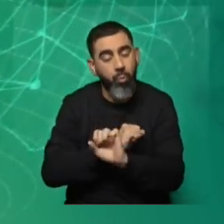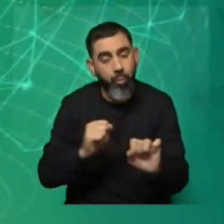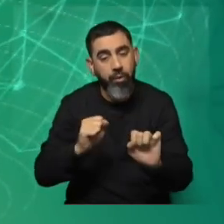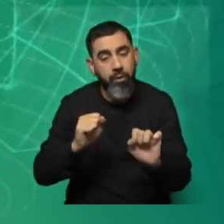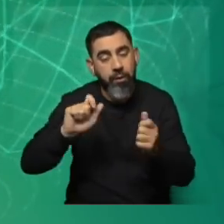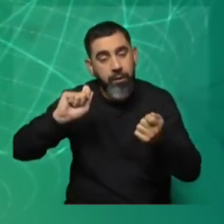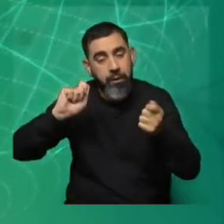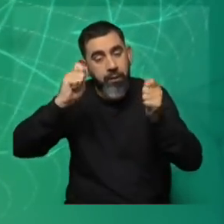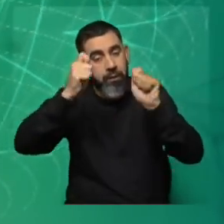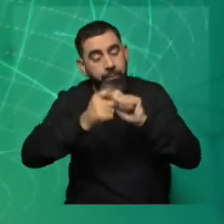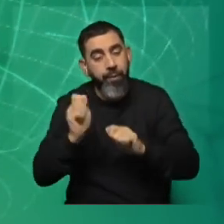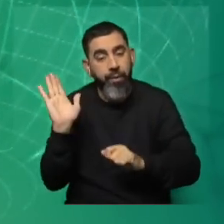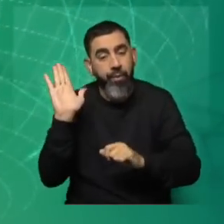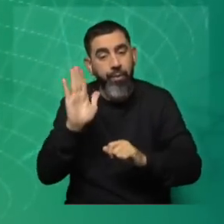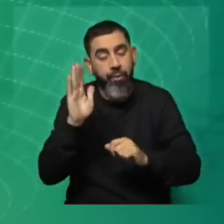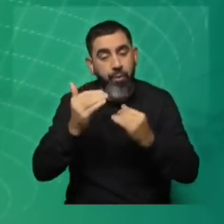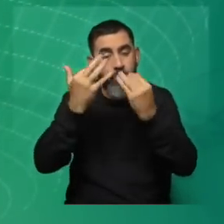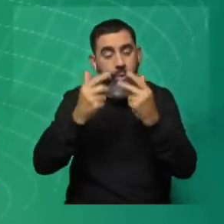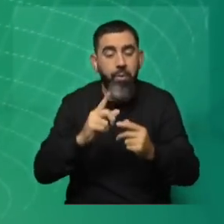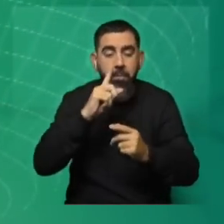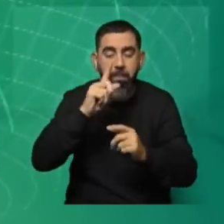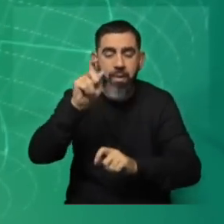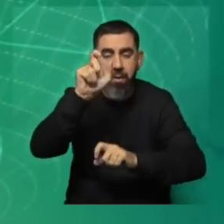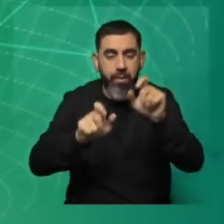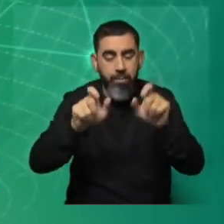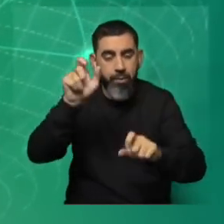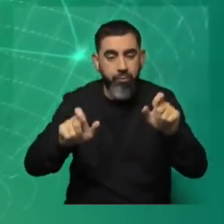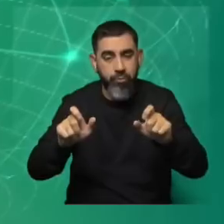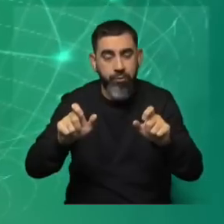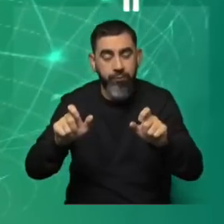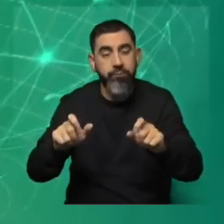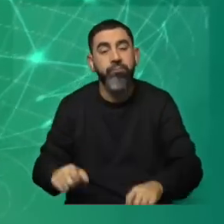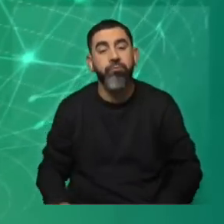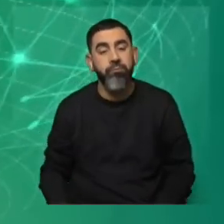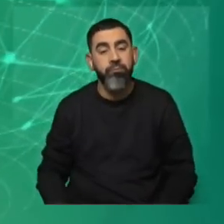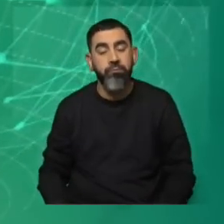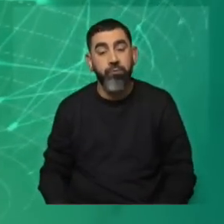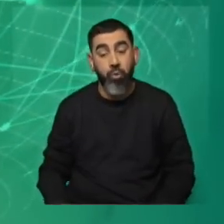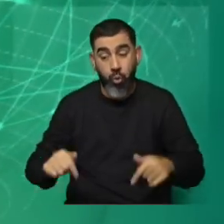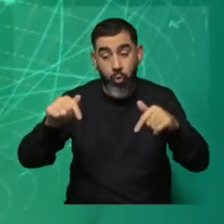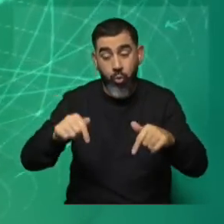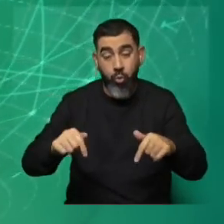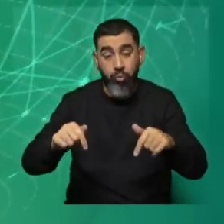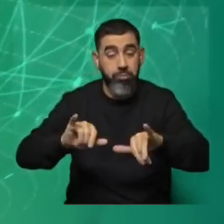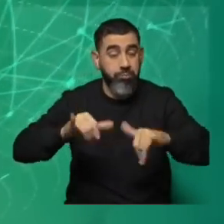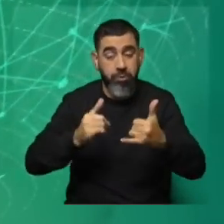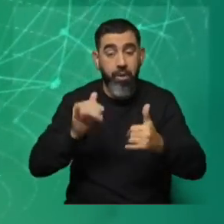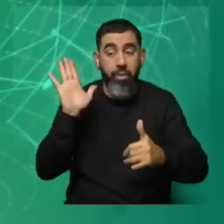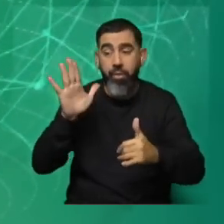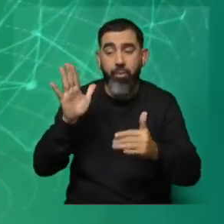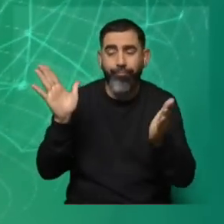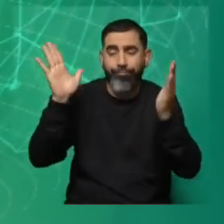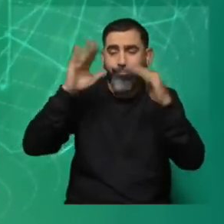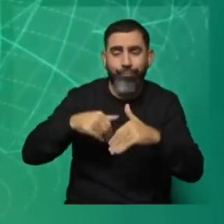reestructura de la deuda para centenares de miles de uruguayos que hoy son considerados deudores